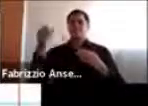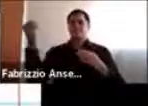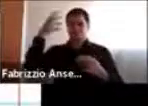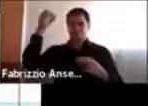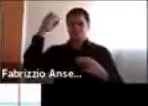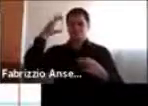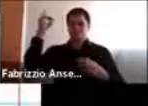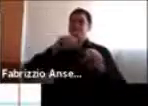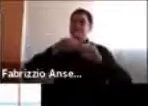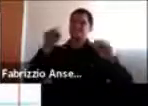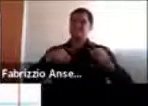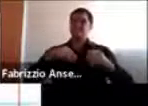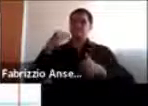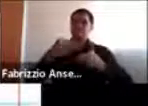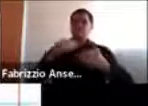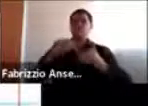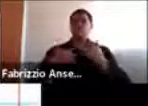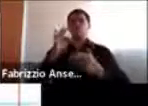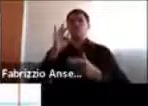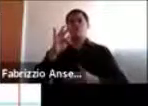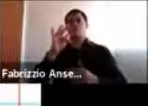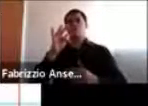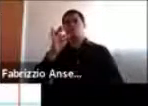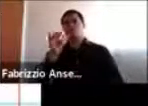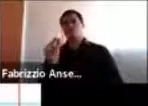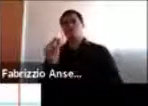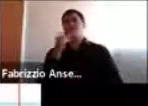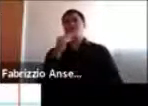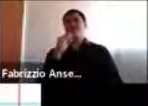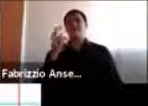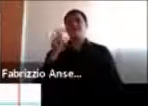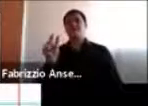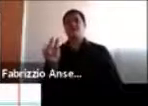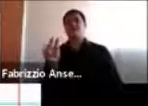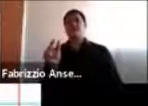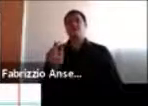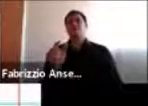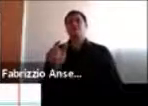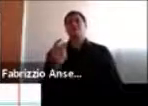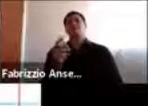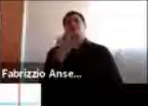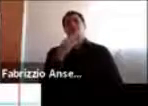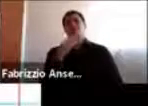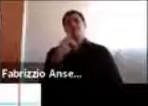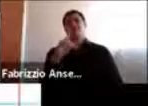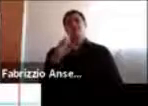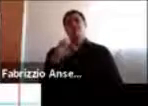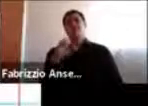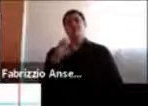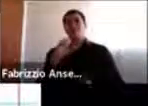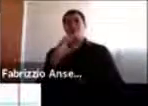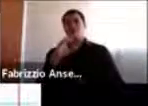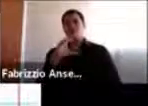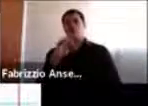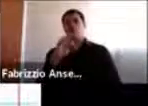relación entre fonemas y grafemas y con la decodificación que es algo que muchas veces les cuesta a algunos niños